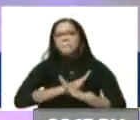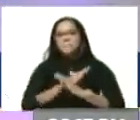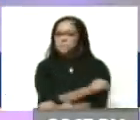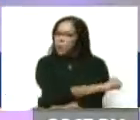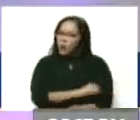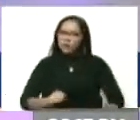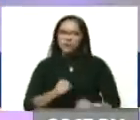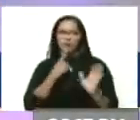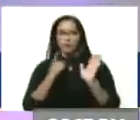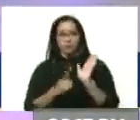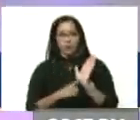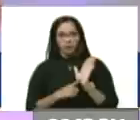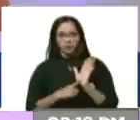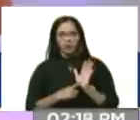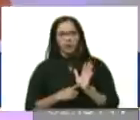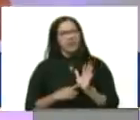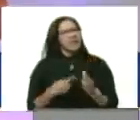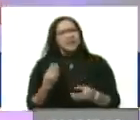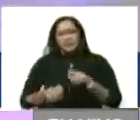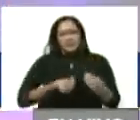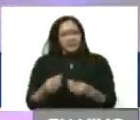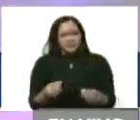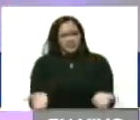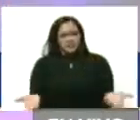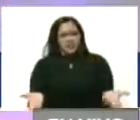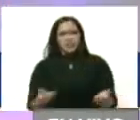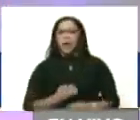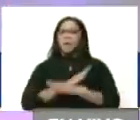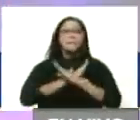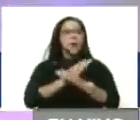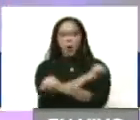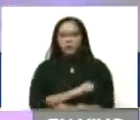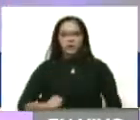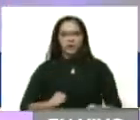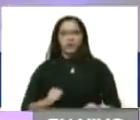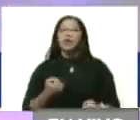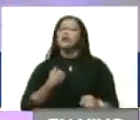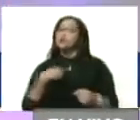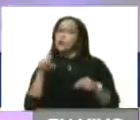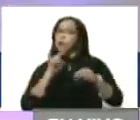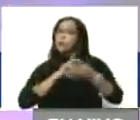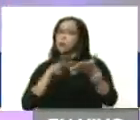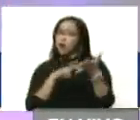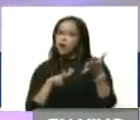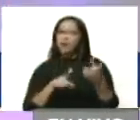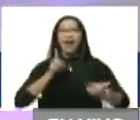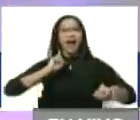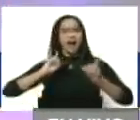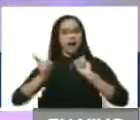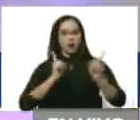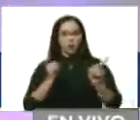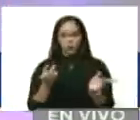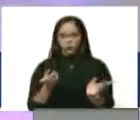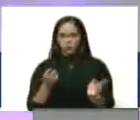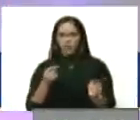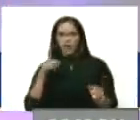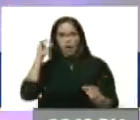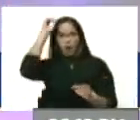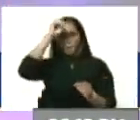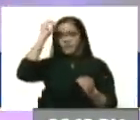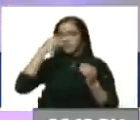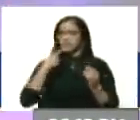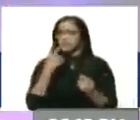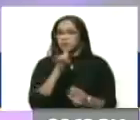cumplimiento. Condiciones de imposible cumplimiento. Yo voy a leer algunos de los argumentos que informa